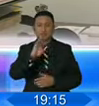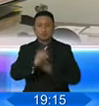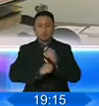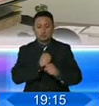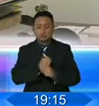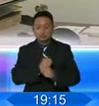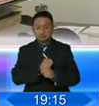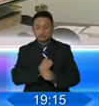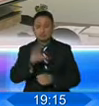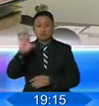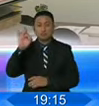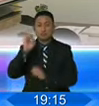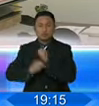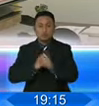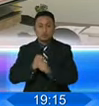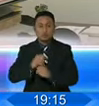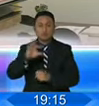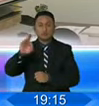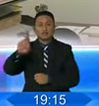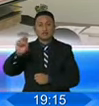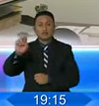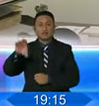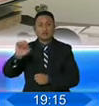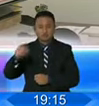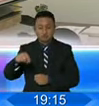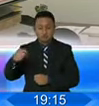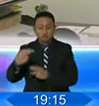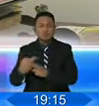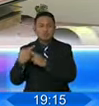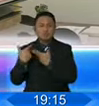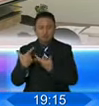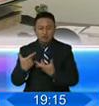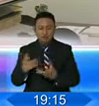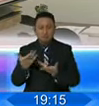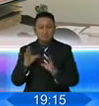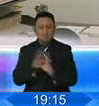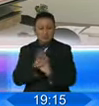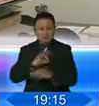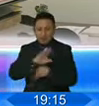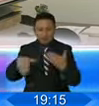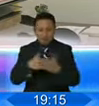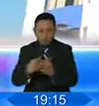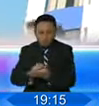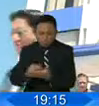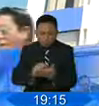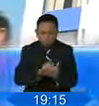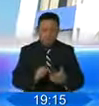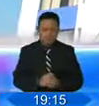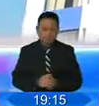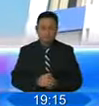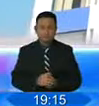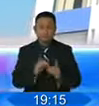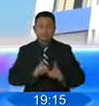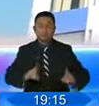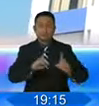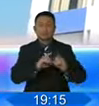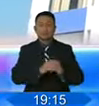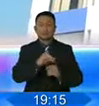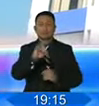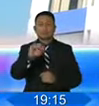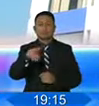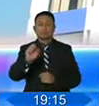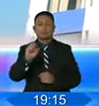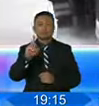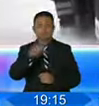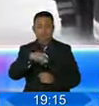años a Francisco Arias, quien fue la persona en este caso de tratar de borrar todas las evidencias en el sitio del suceso. Según datos de la DINASED, en el